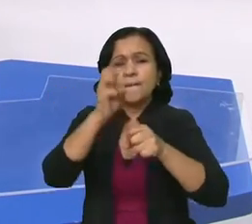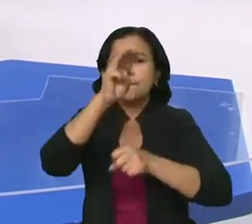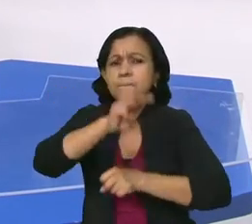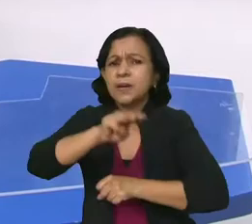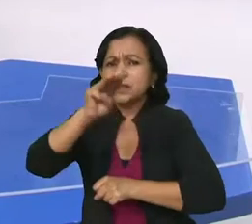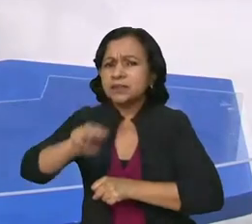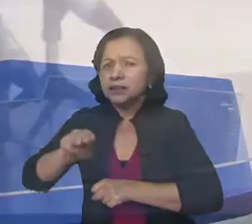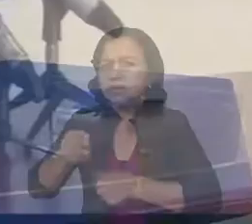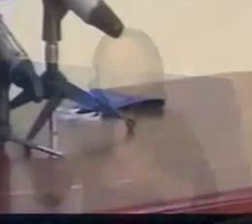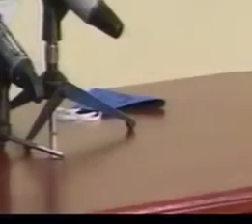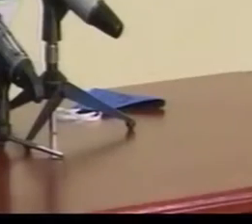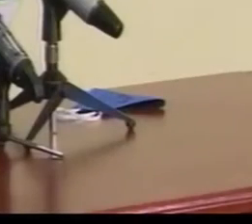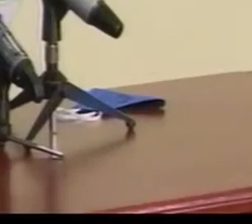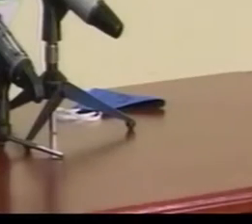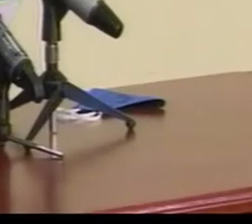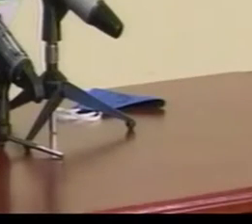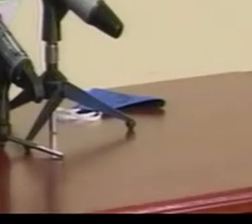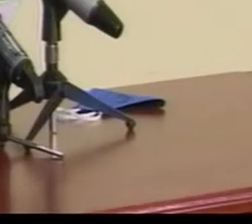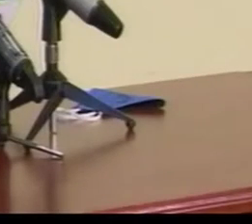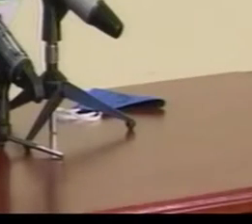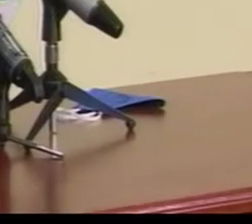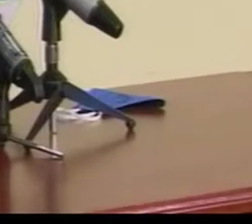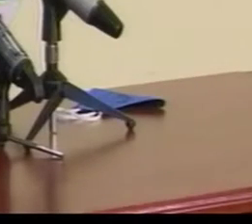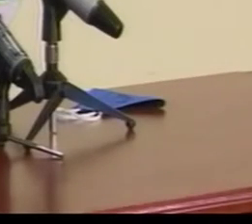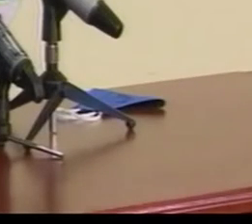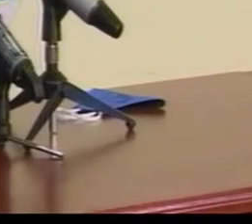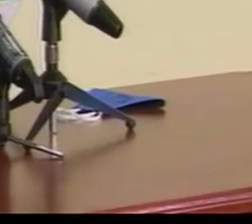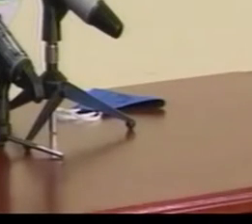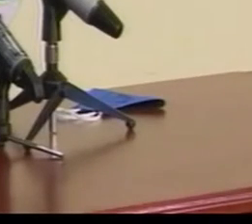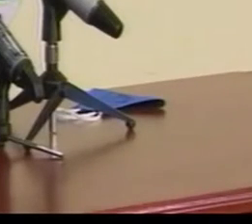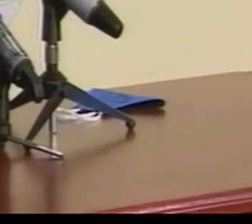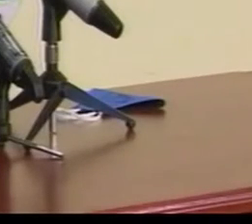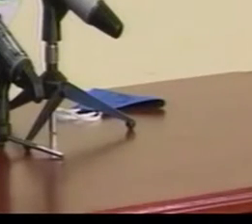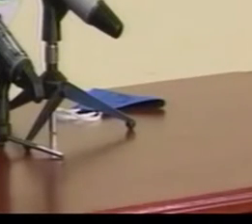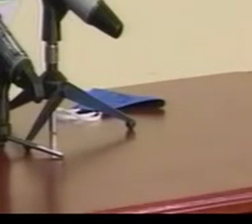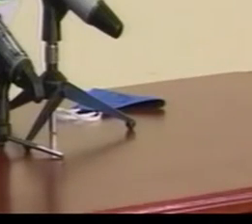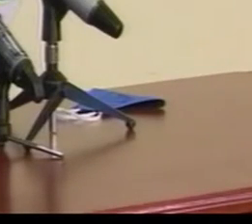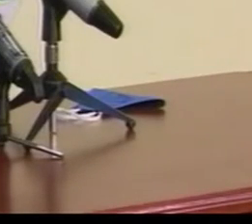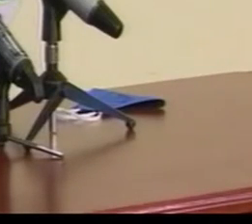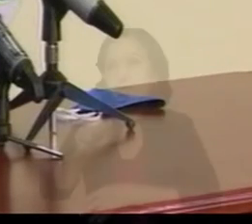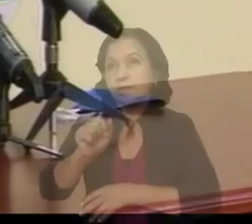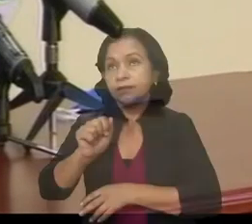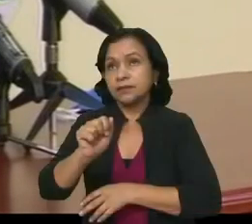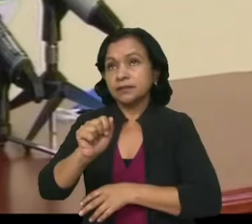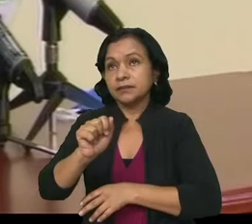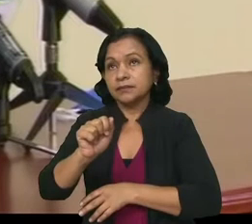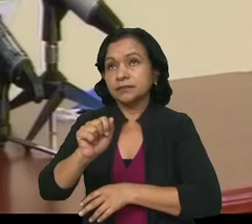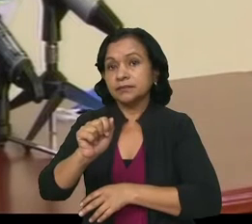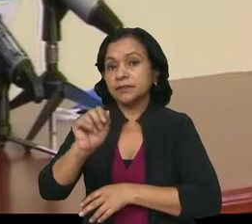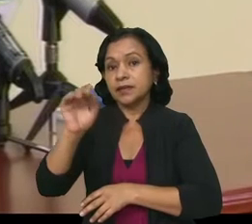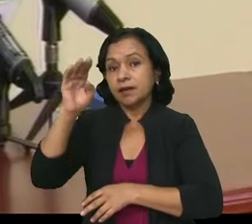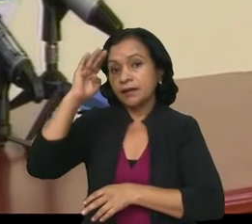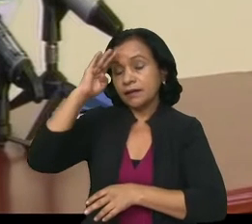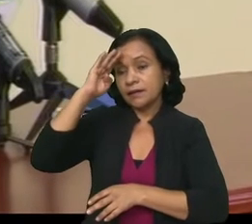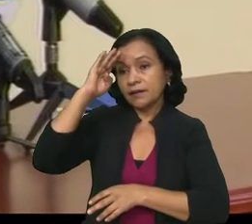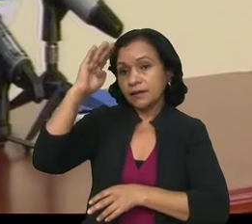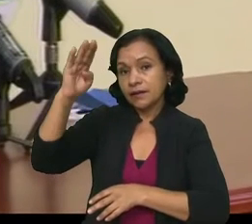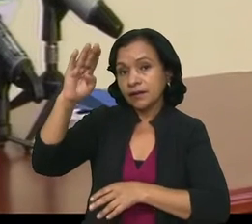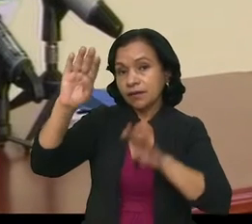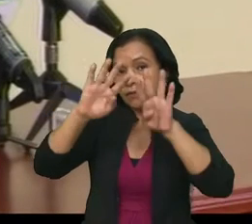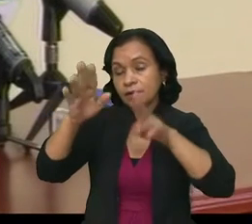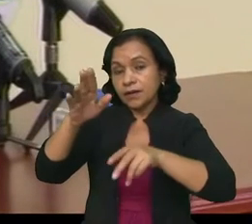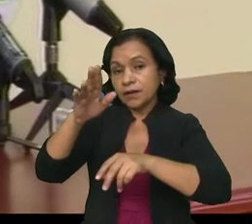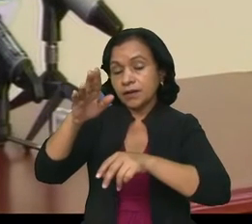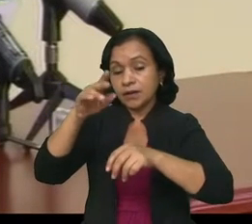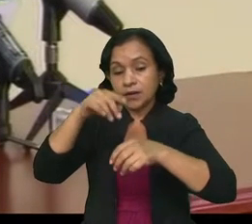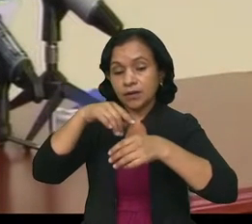Matagalpa. Marta Irías, jefa nacional de la Comisaría de la Mujer, para